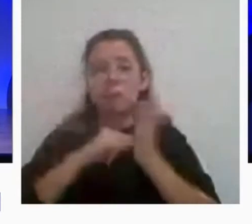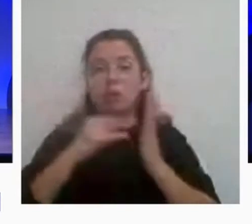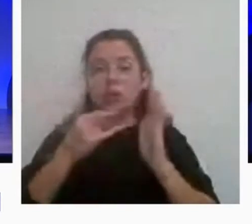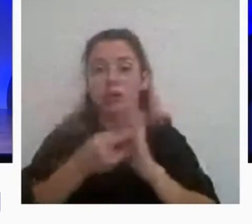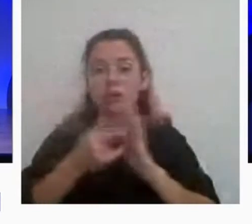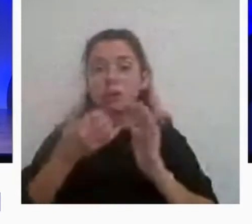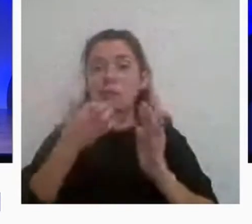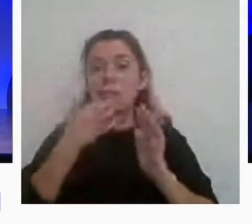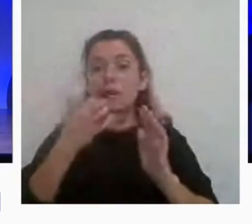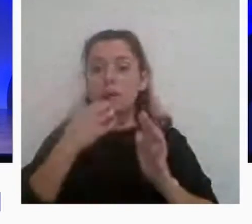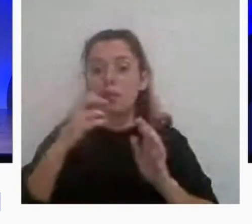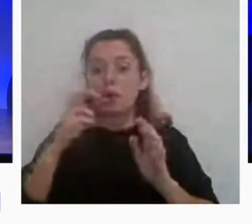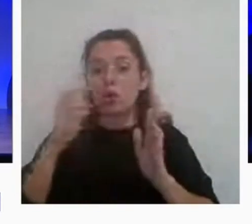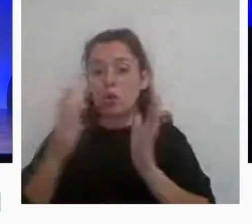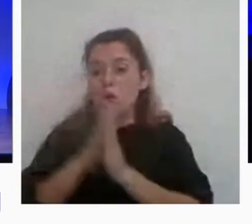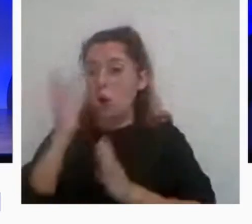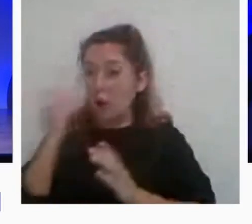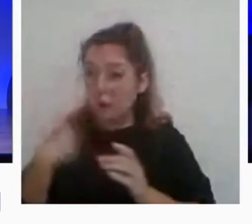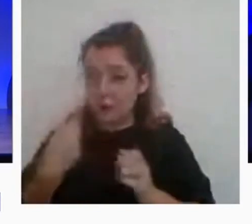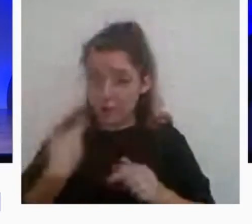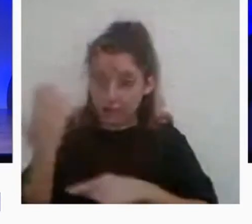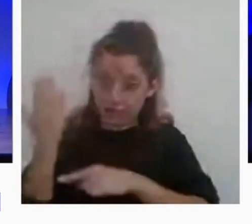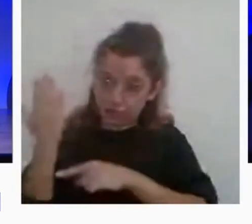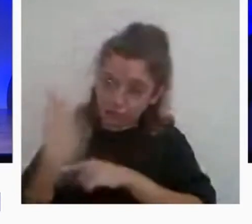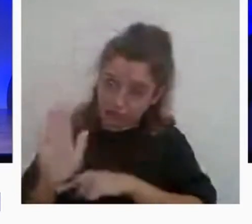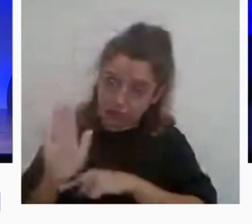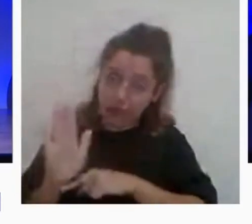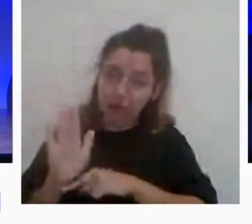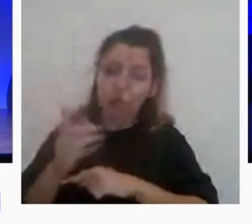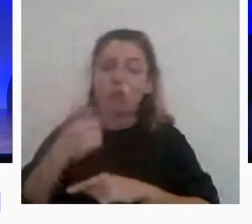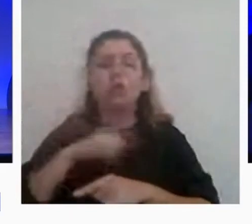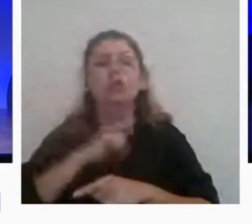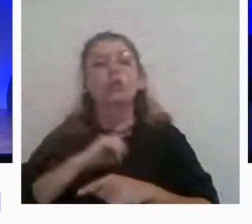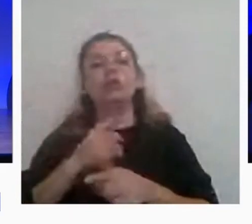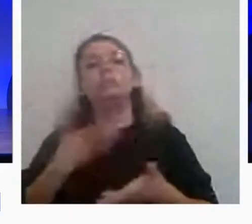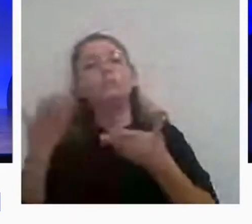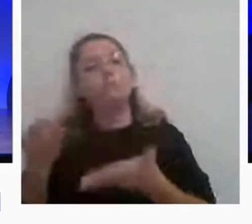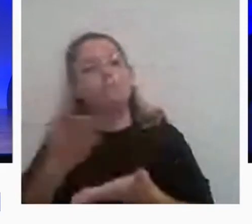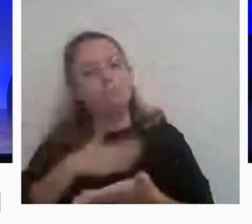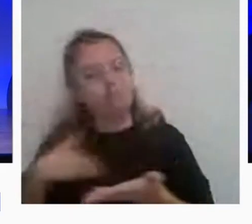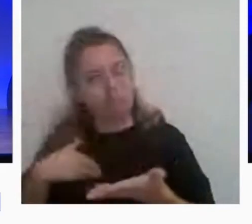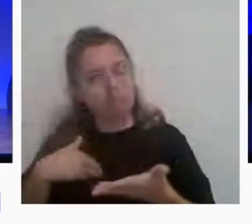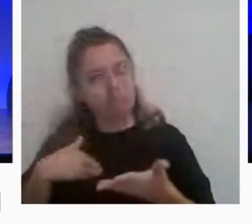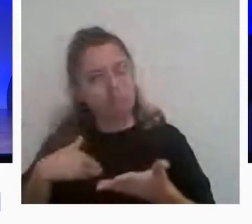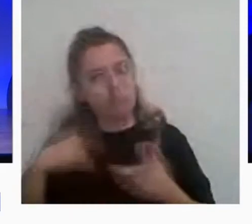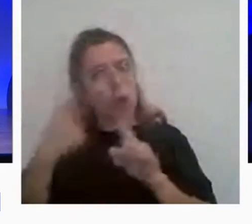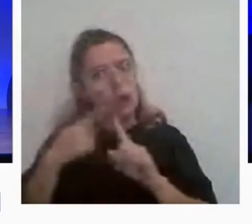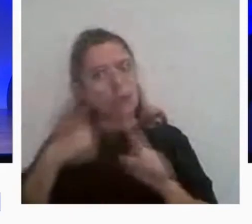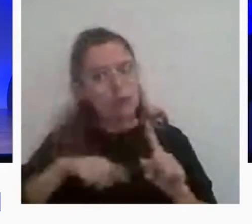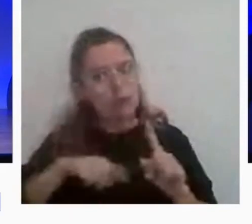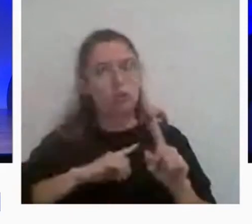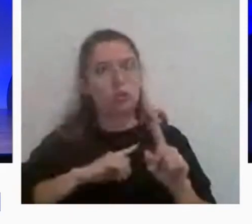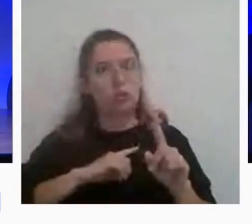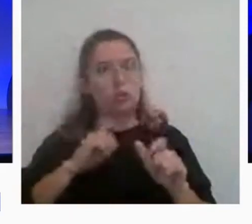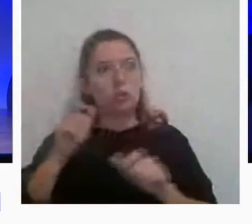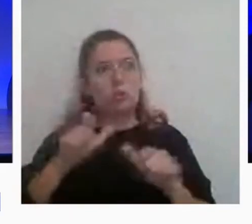Cuna, es un poco lo que nosotros intentamos ayudar, ¿no? En nuestra misión. Buscar gente que tiene